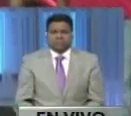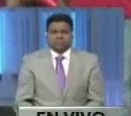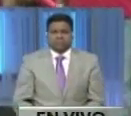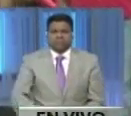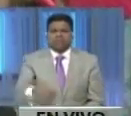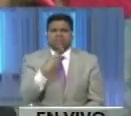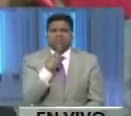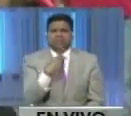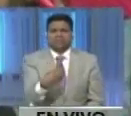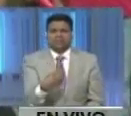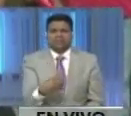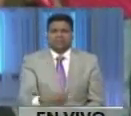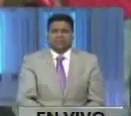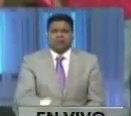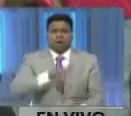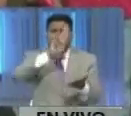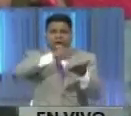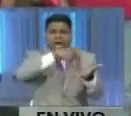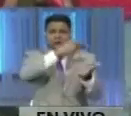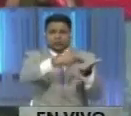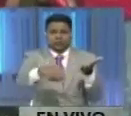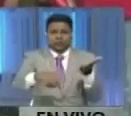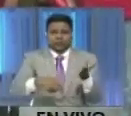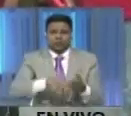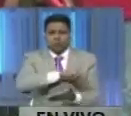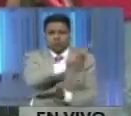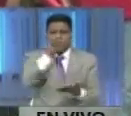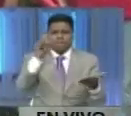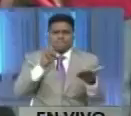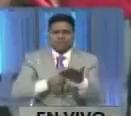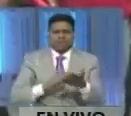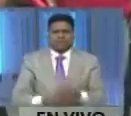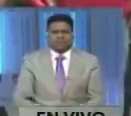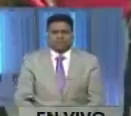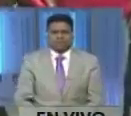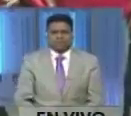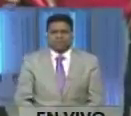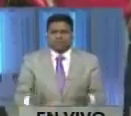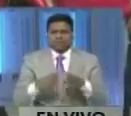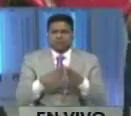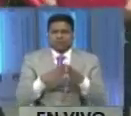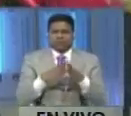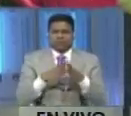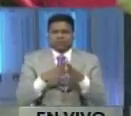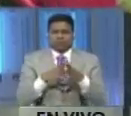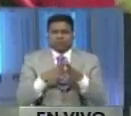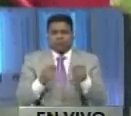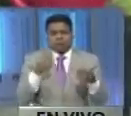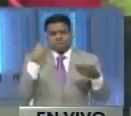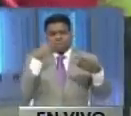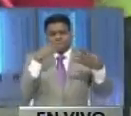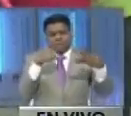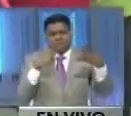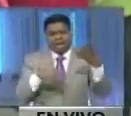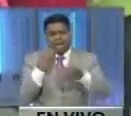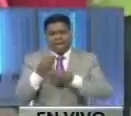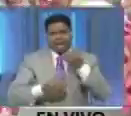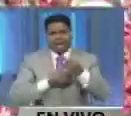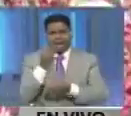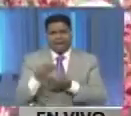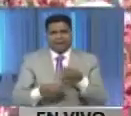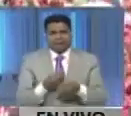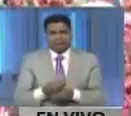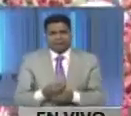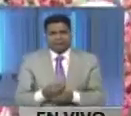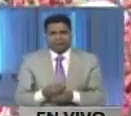Declaró nulos de nulidad absoluta todos los actos dictados por esa Asamblea Nacional.